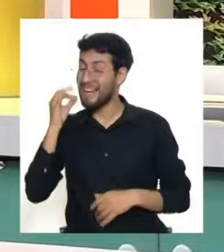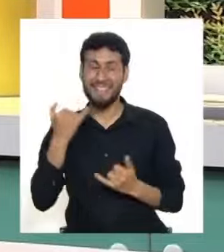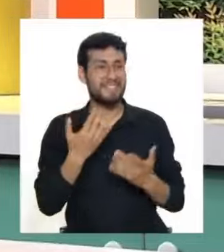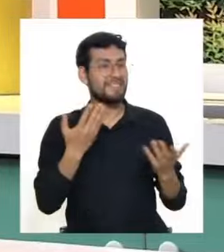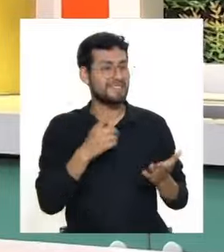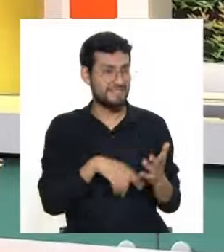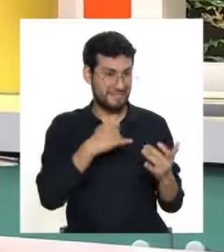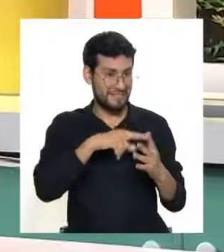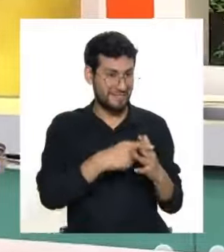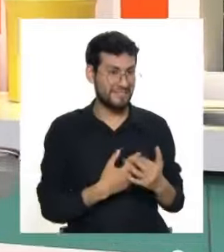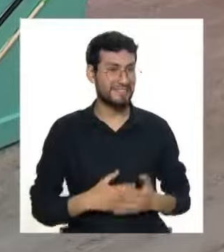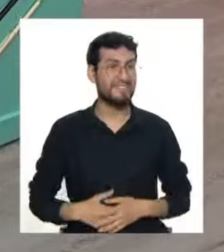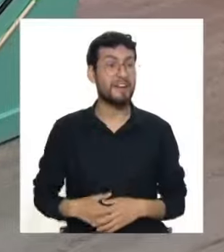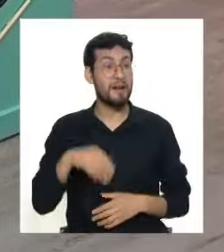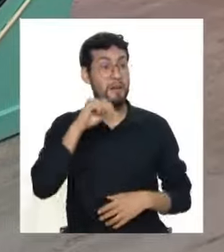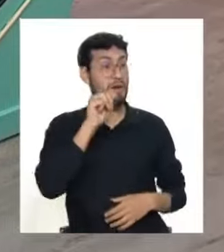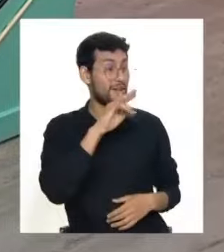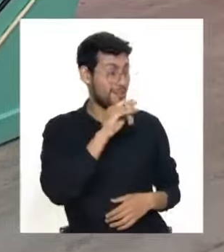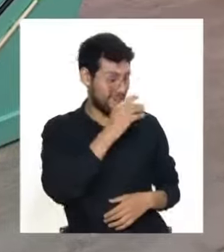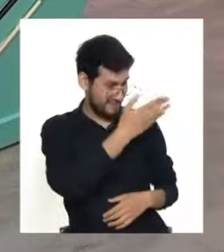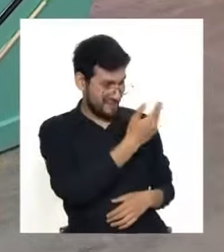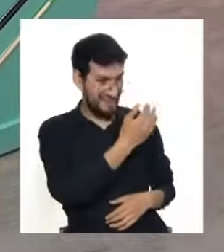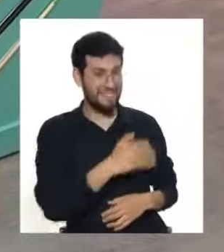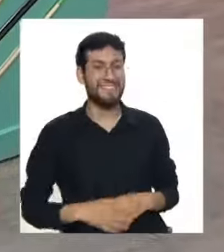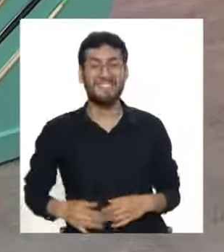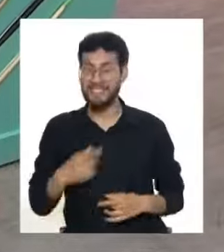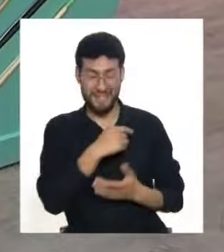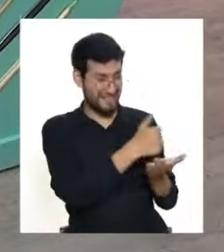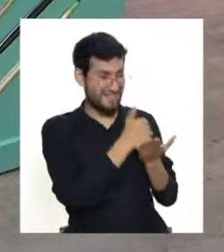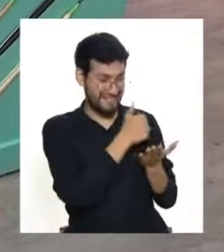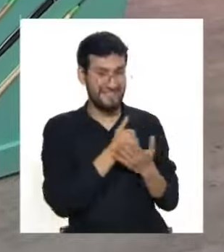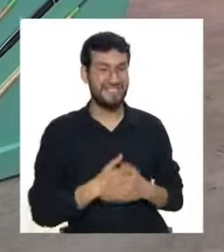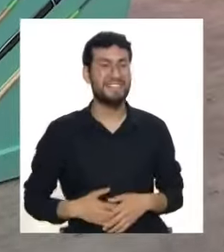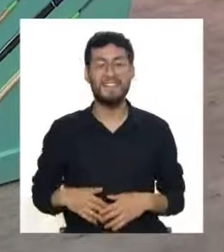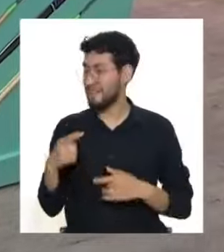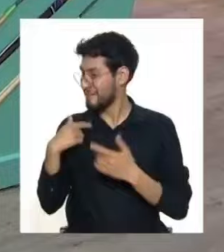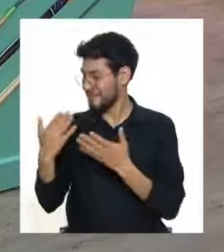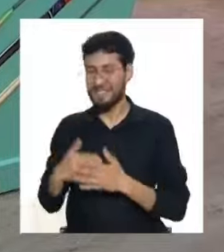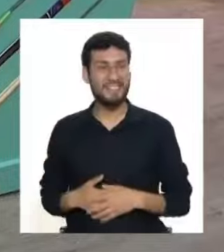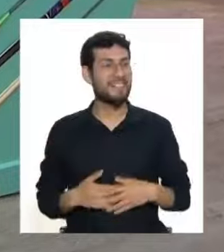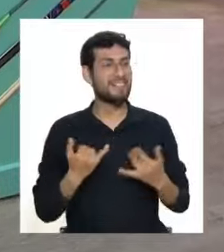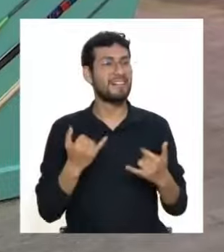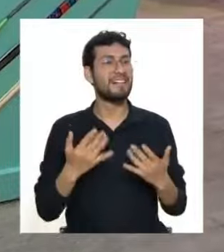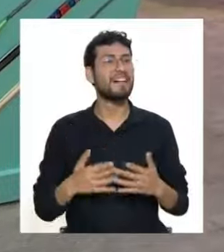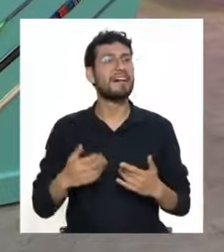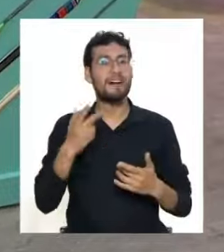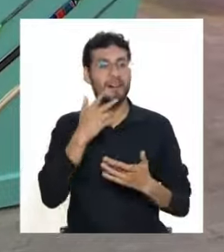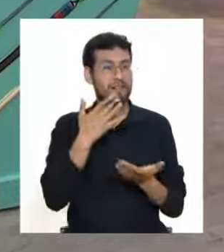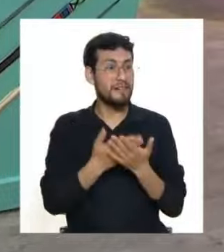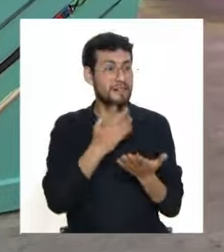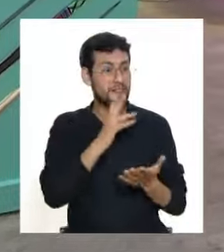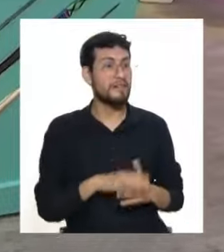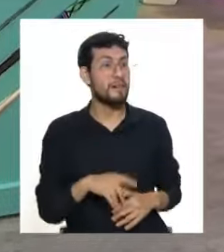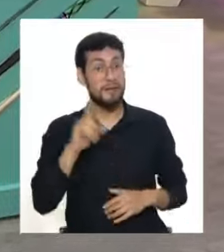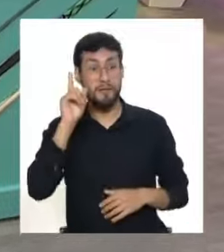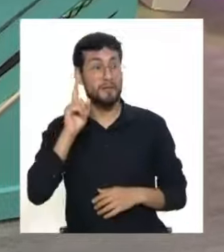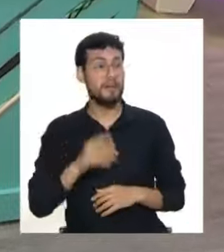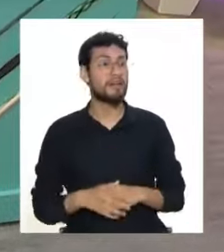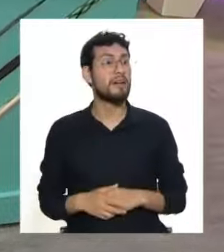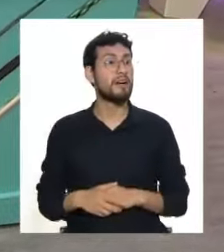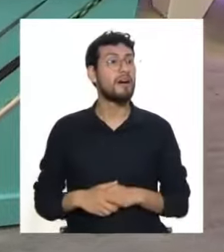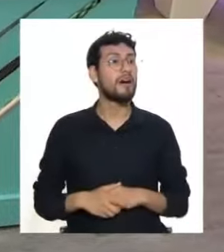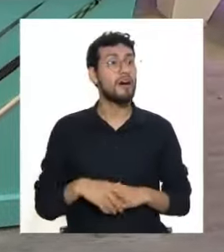empezar. Mira, Maurito, ven por acá. Ver, papi. ¿Tú me vas a ayudar? Dígame, papi. Mira, secretito, papi. Primero. Disculpa que te corte. Primero le